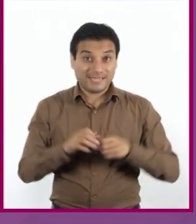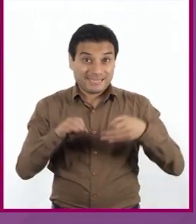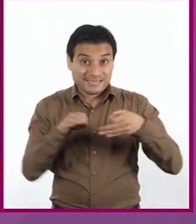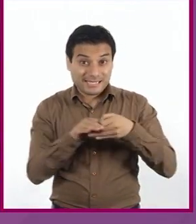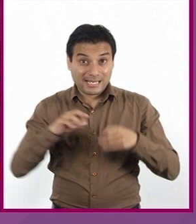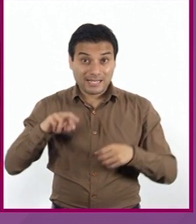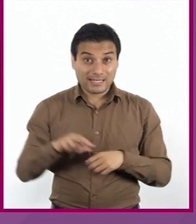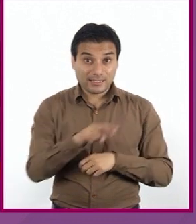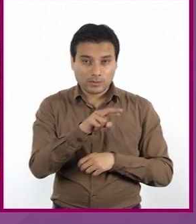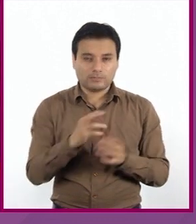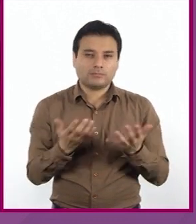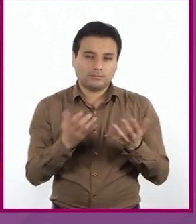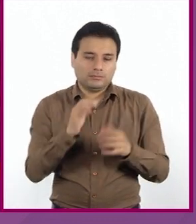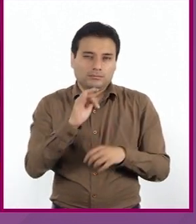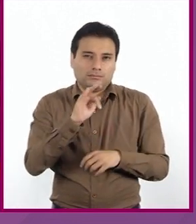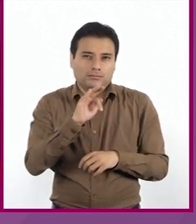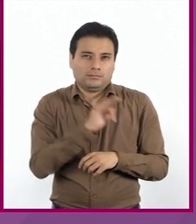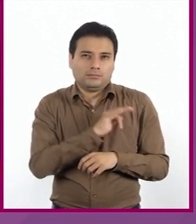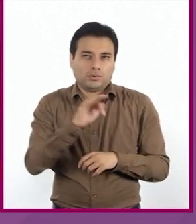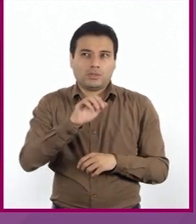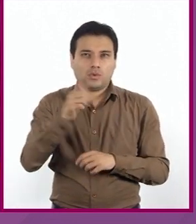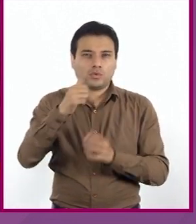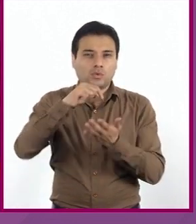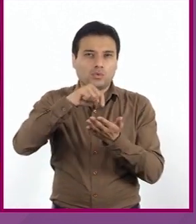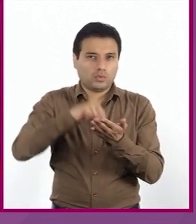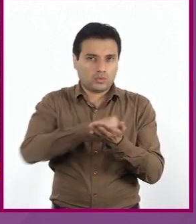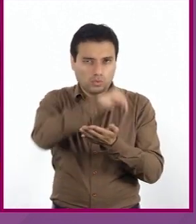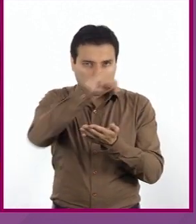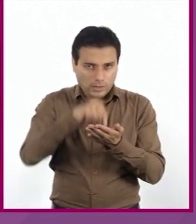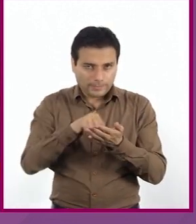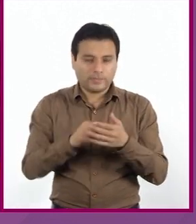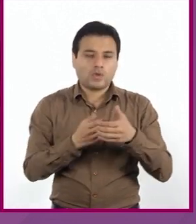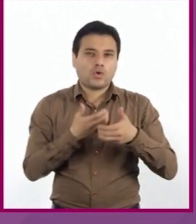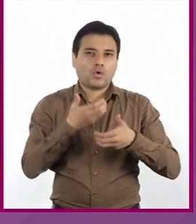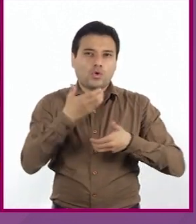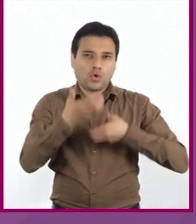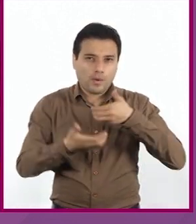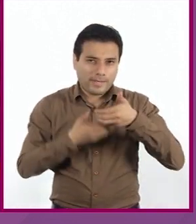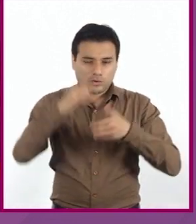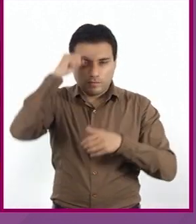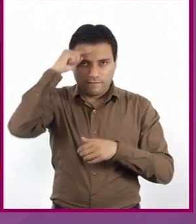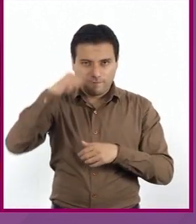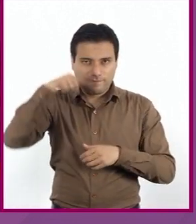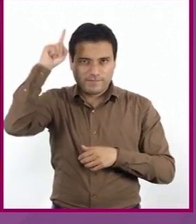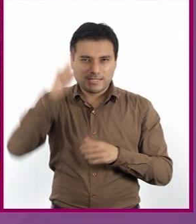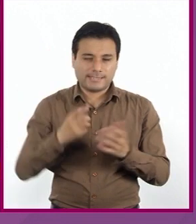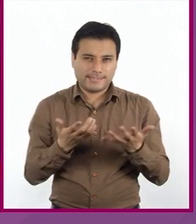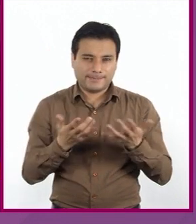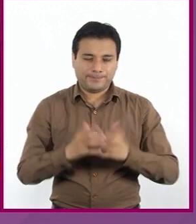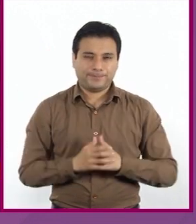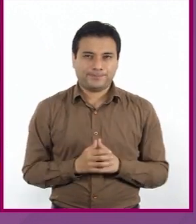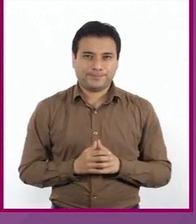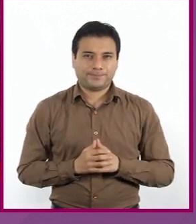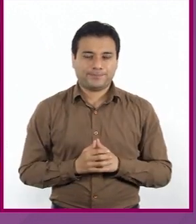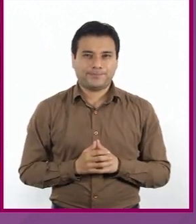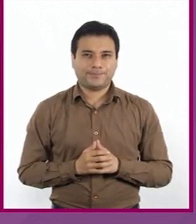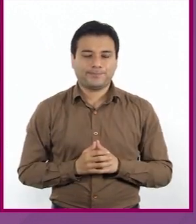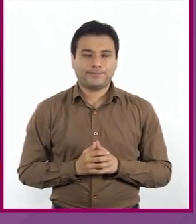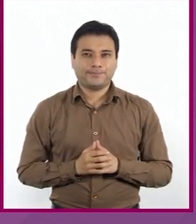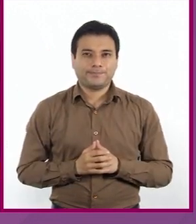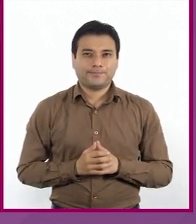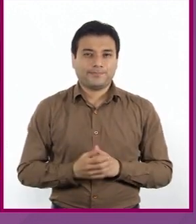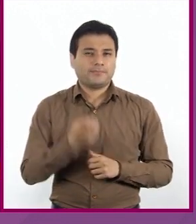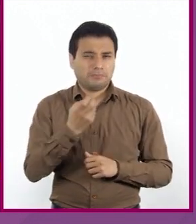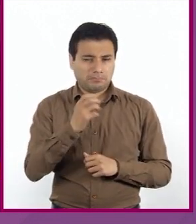el intercambio y el comercio con otras zonas de Mesoamérica, como el altiplano del Valle Central y Centroamérica,